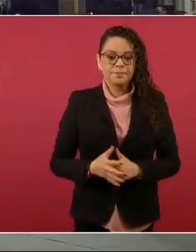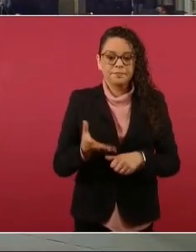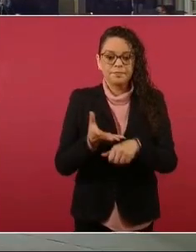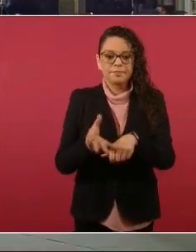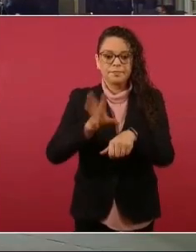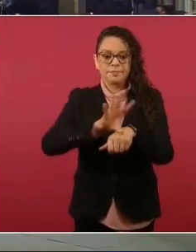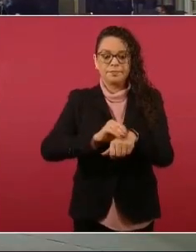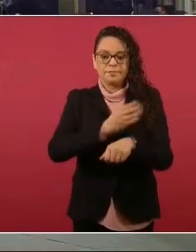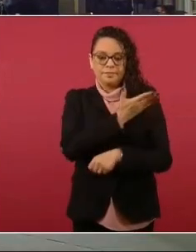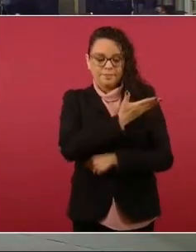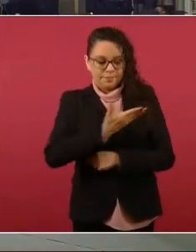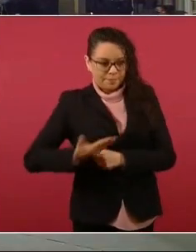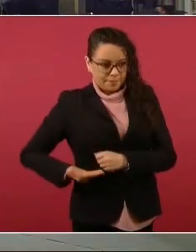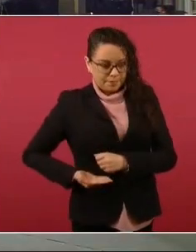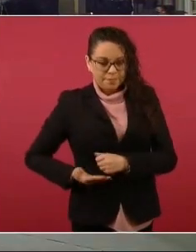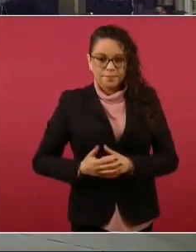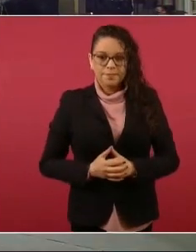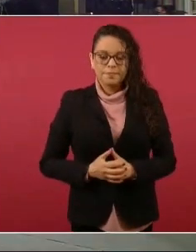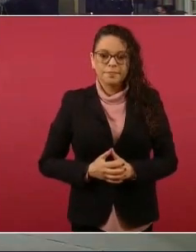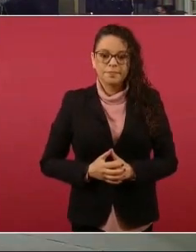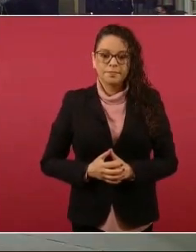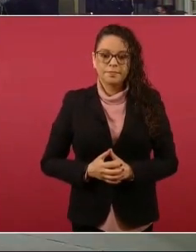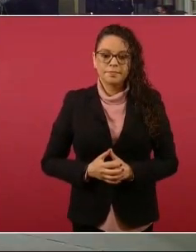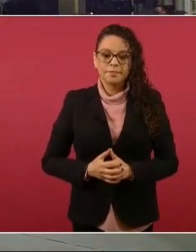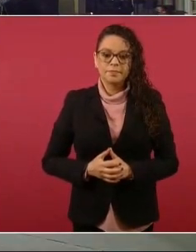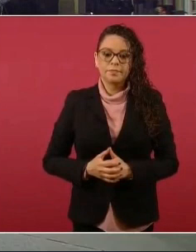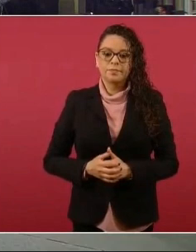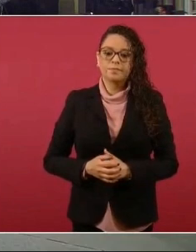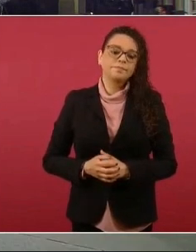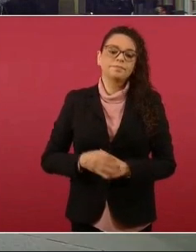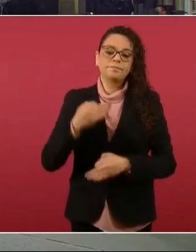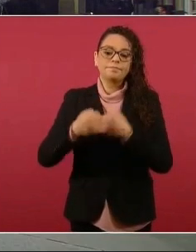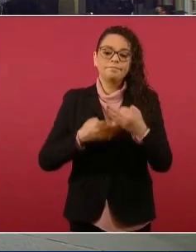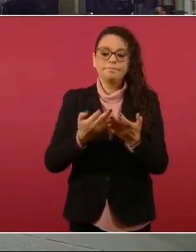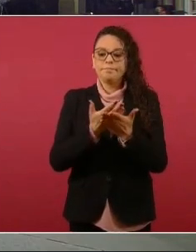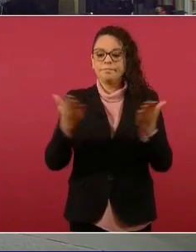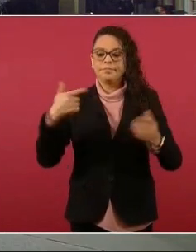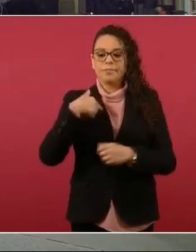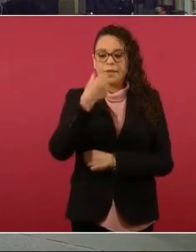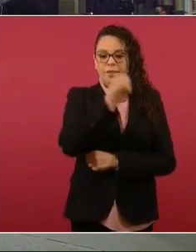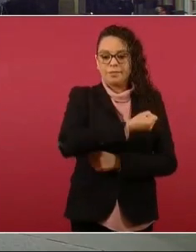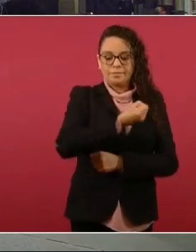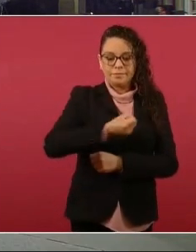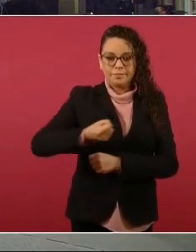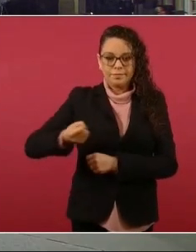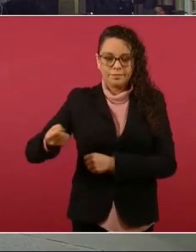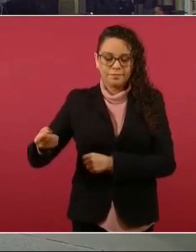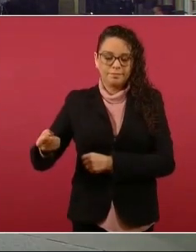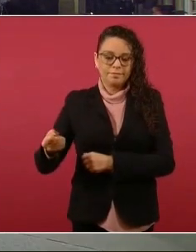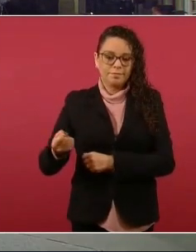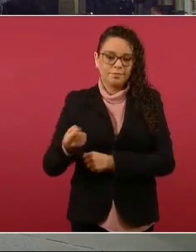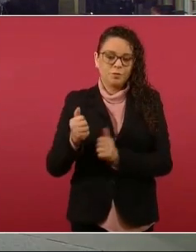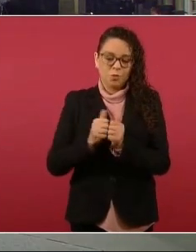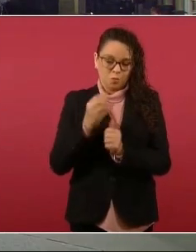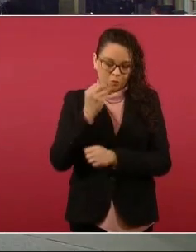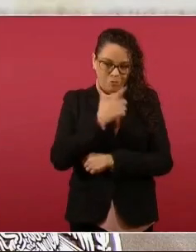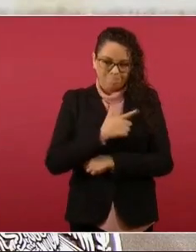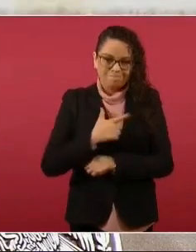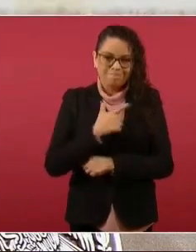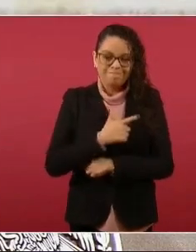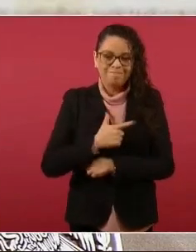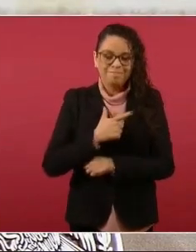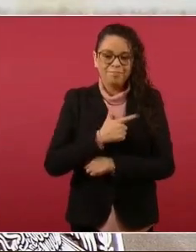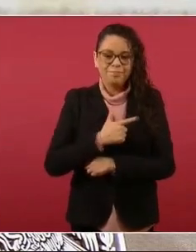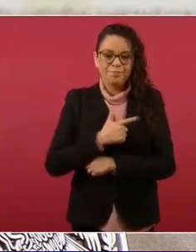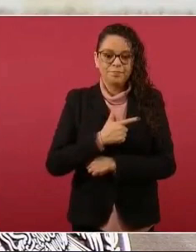Con su permiso, señor presidente, los saludo a todas y todos ustedes con el gusto de siempre. Y en el